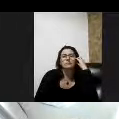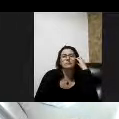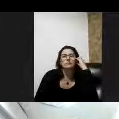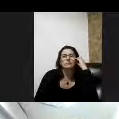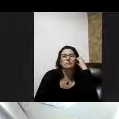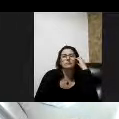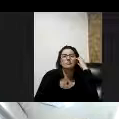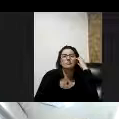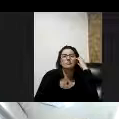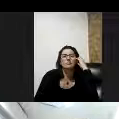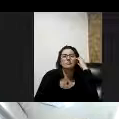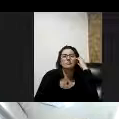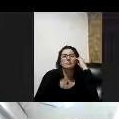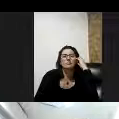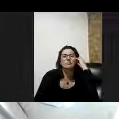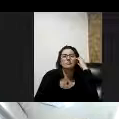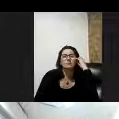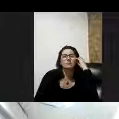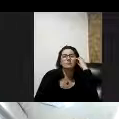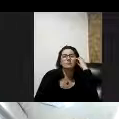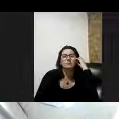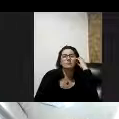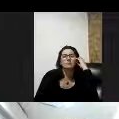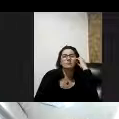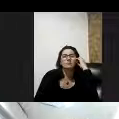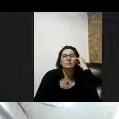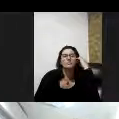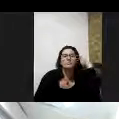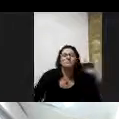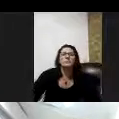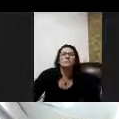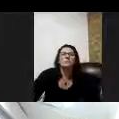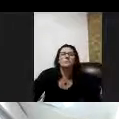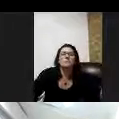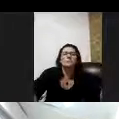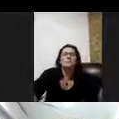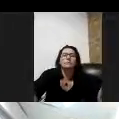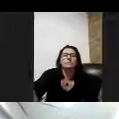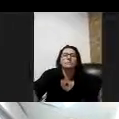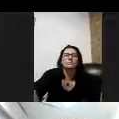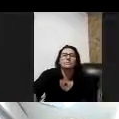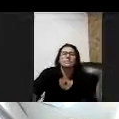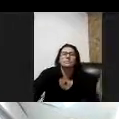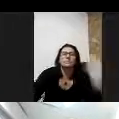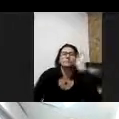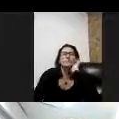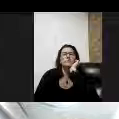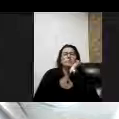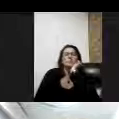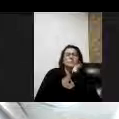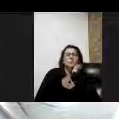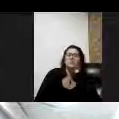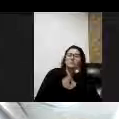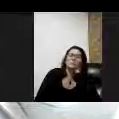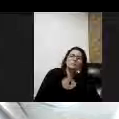infección de transmisión sexual. O sea, nosotros en la clínica nos pasa mucho esto. La persona se trató por sífilis y la tercera vez viene con